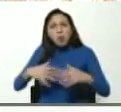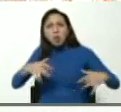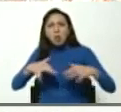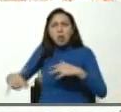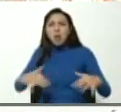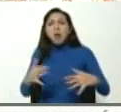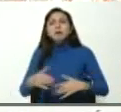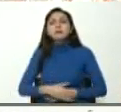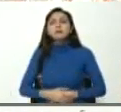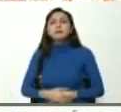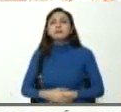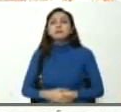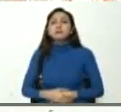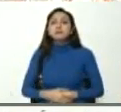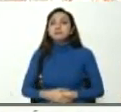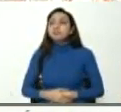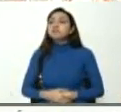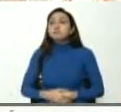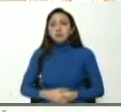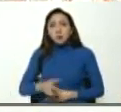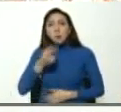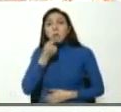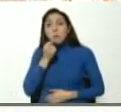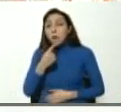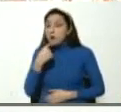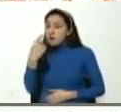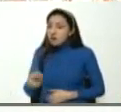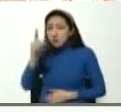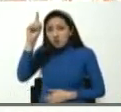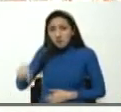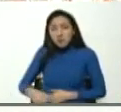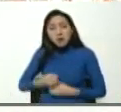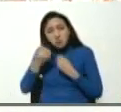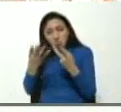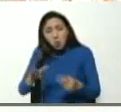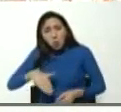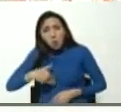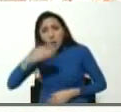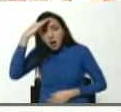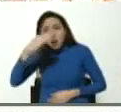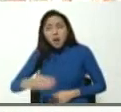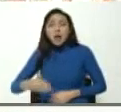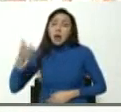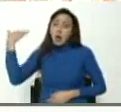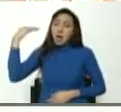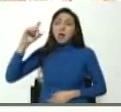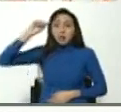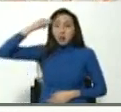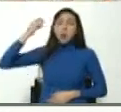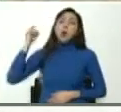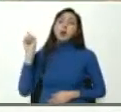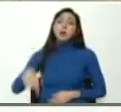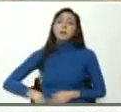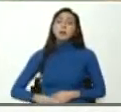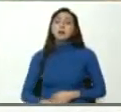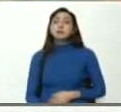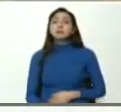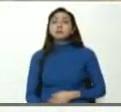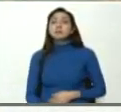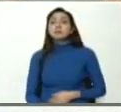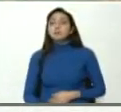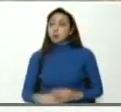pueden contar el general padrino entonces teniente coronel puede contar sus